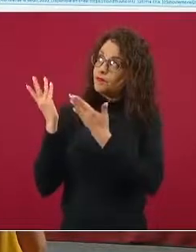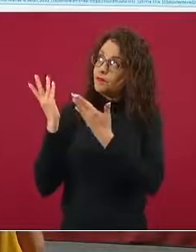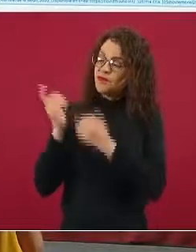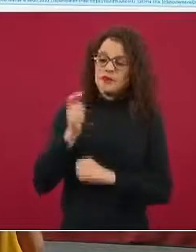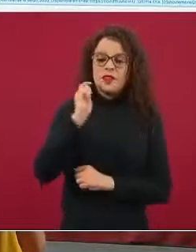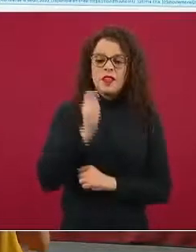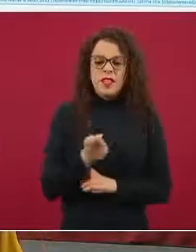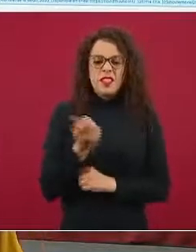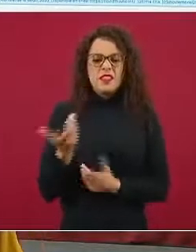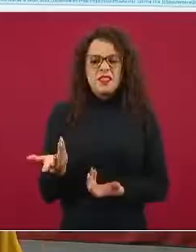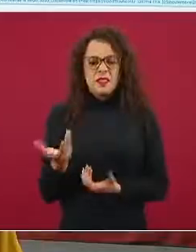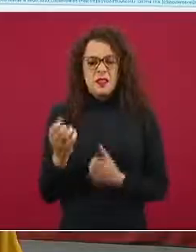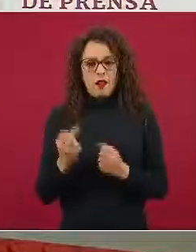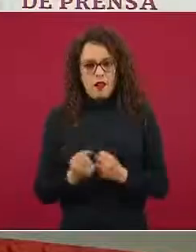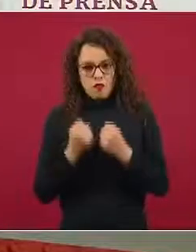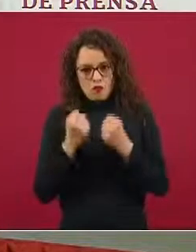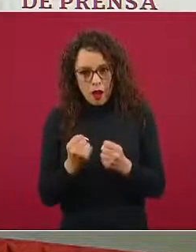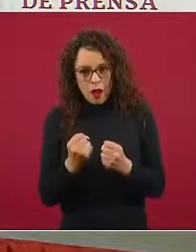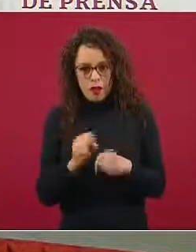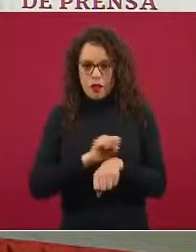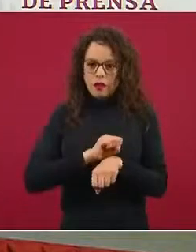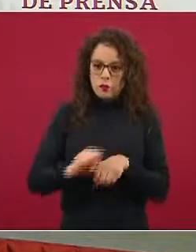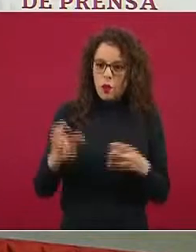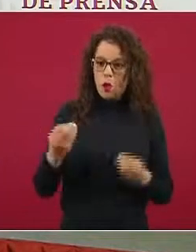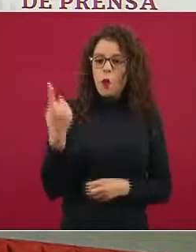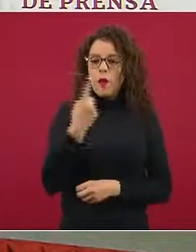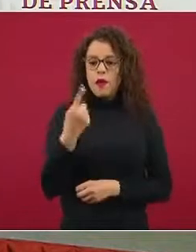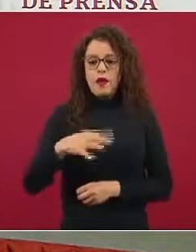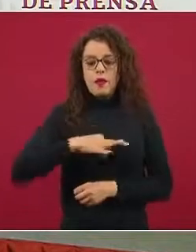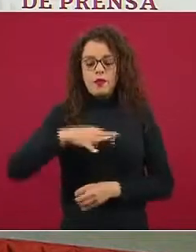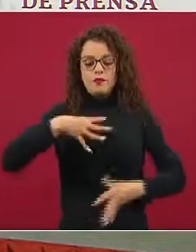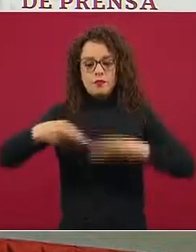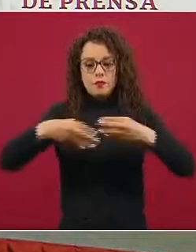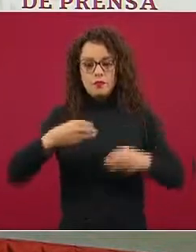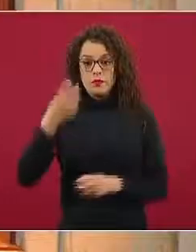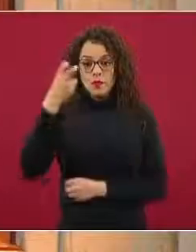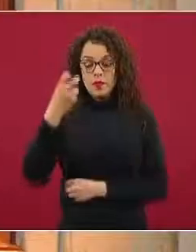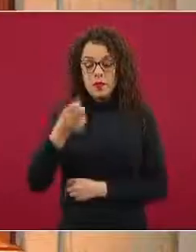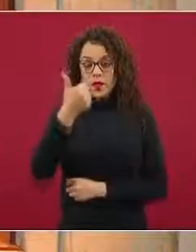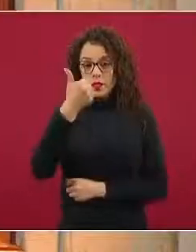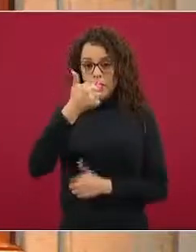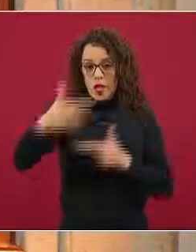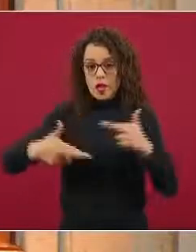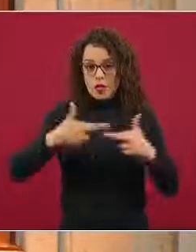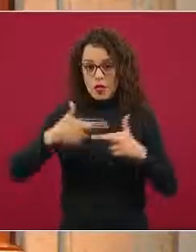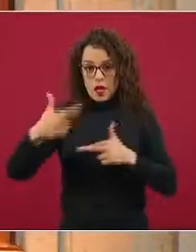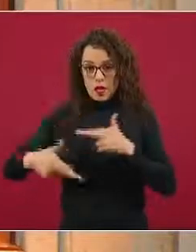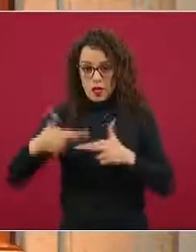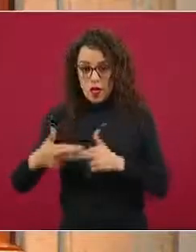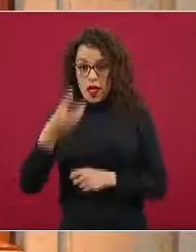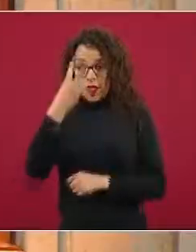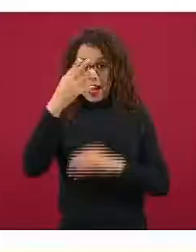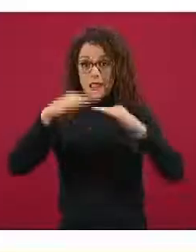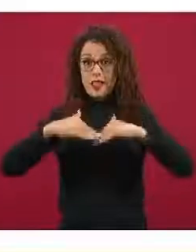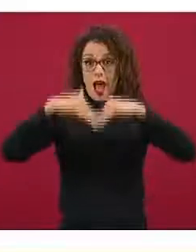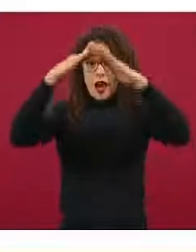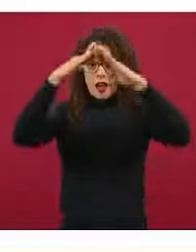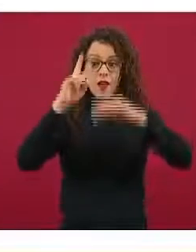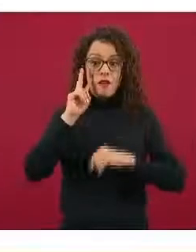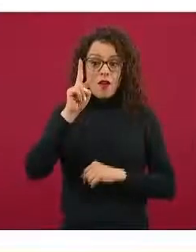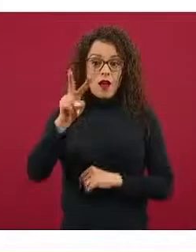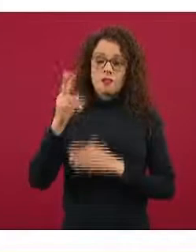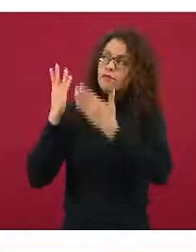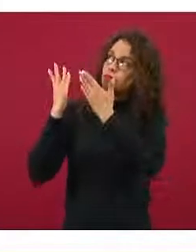la magnitud, la intensidad de la epidemia en estas 6 regiones. Las primeras 3 de arriba, dado que los